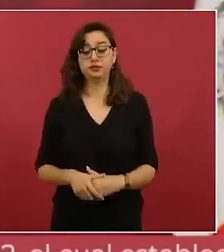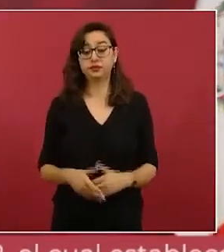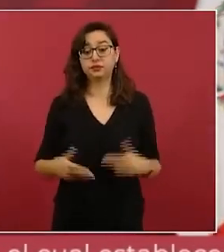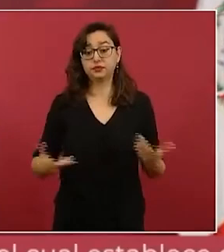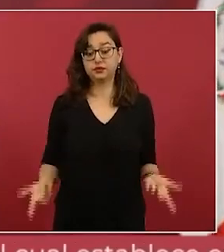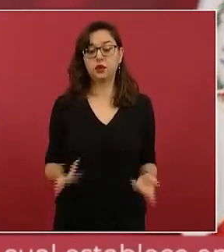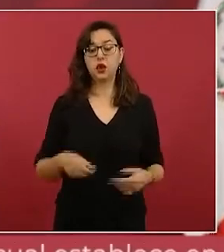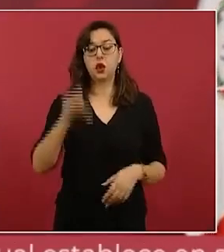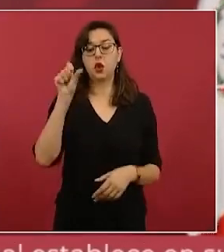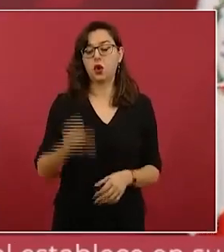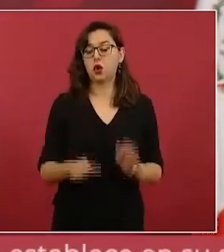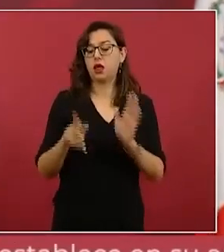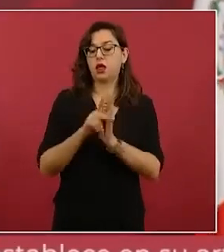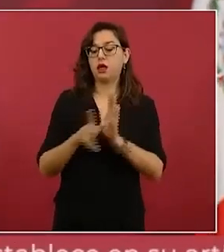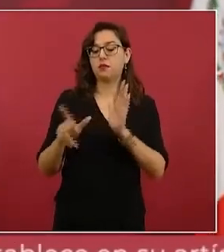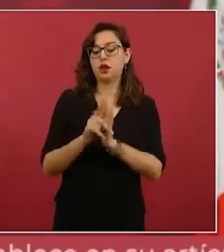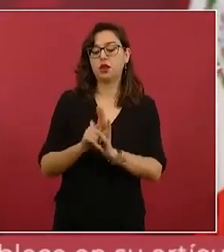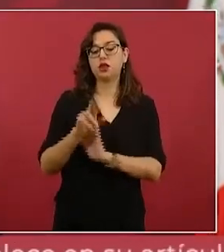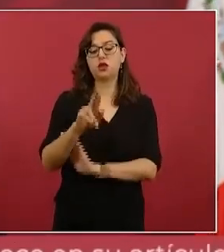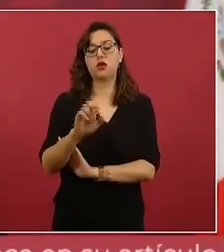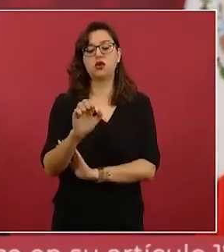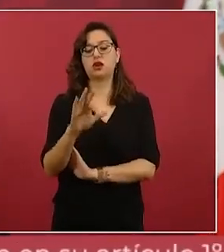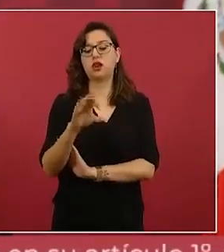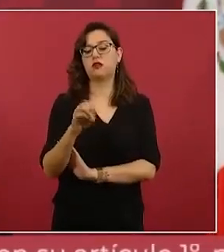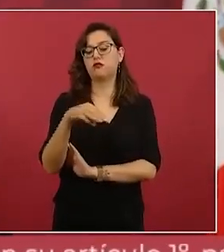conservador que defiende la corrupción,